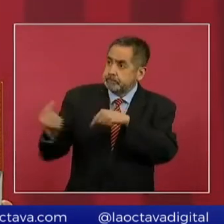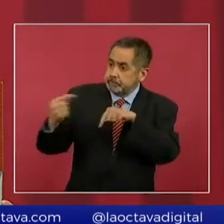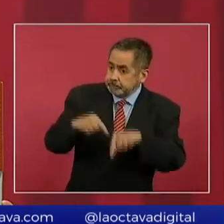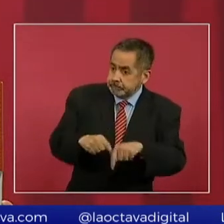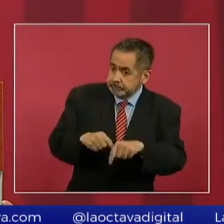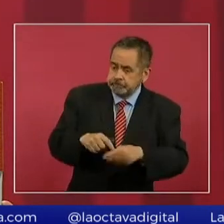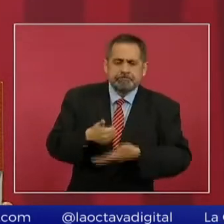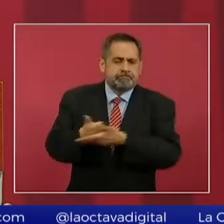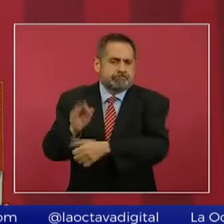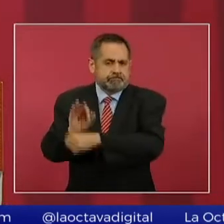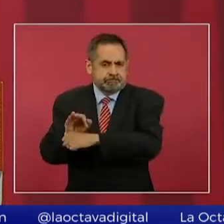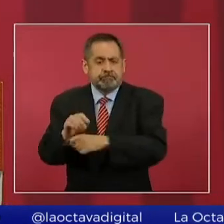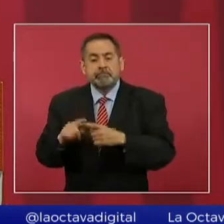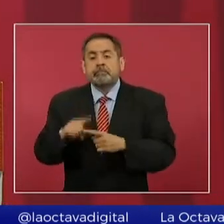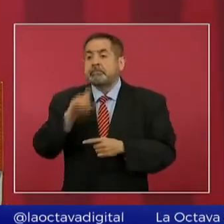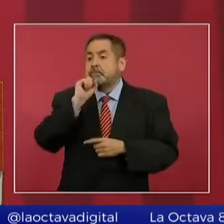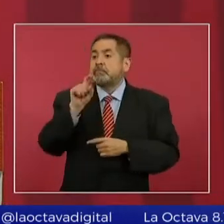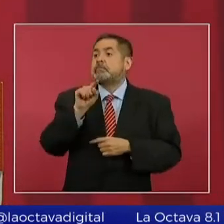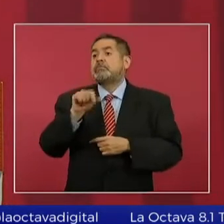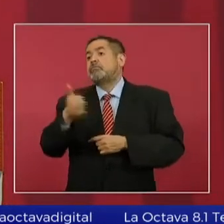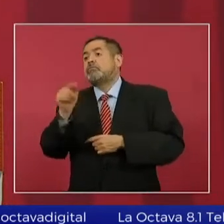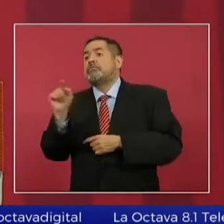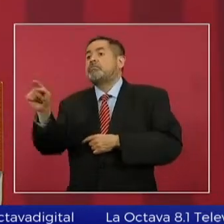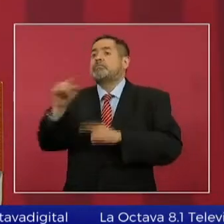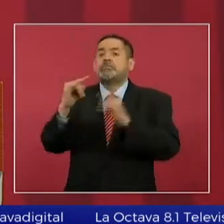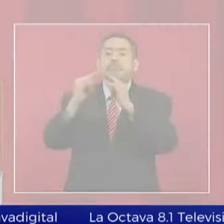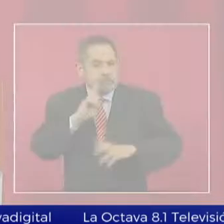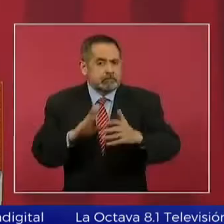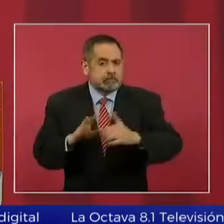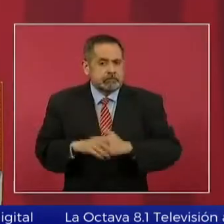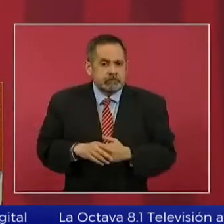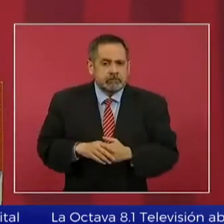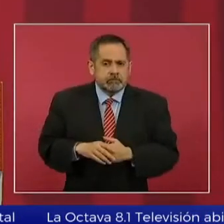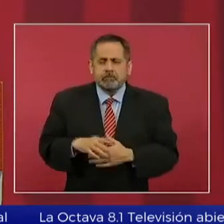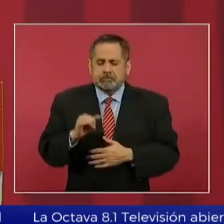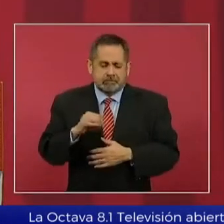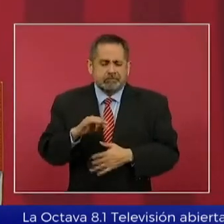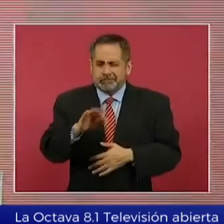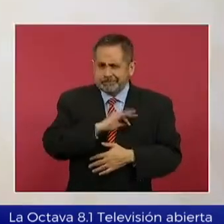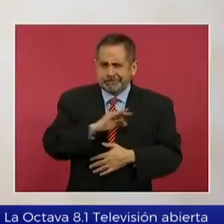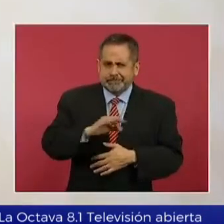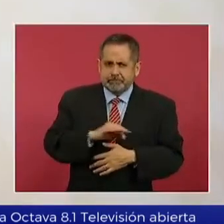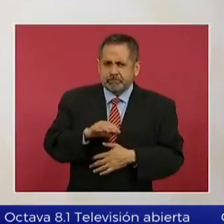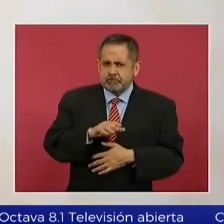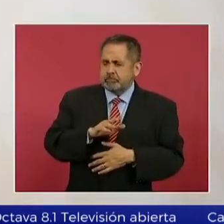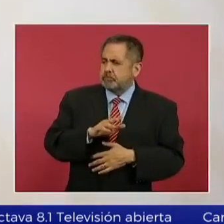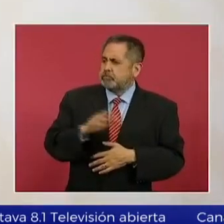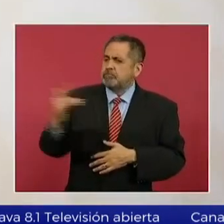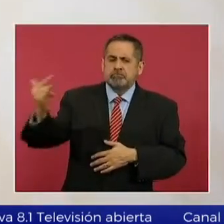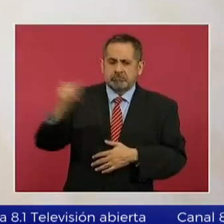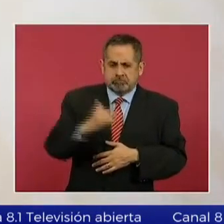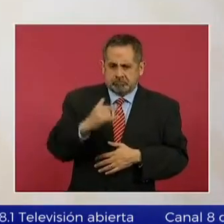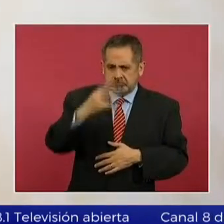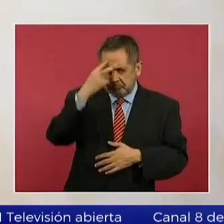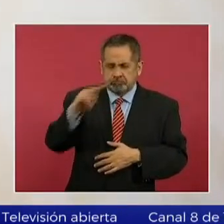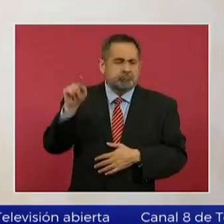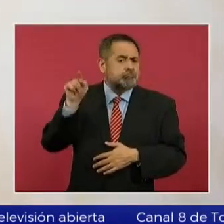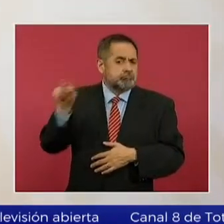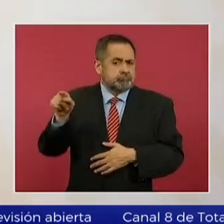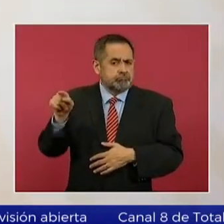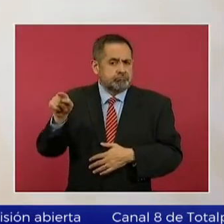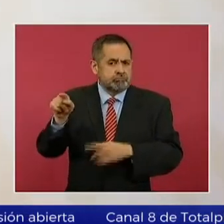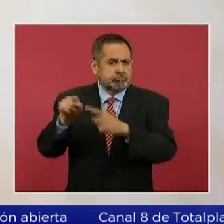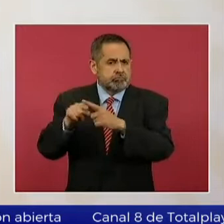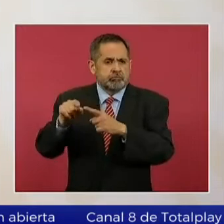en campamentos y necesitan apoyos. Sí se puede llegar a México